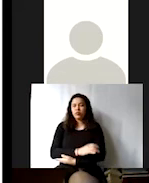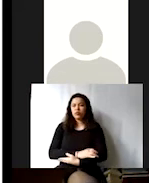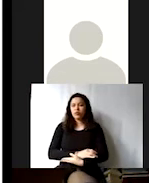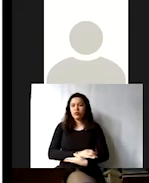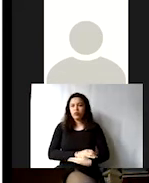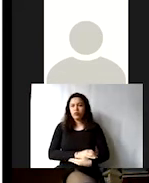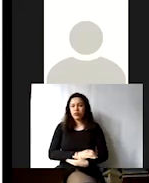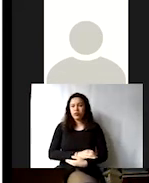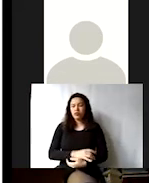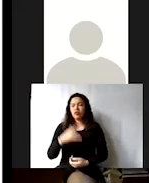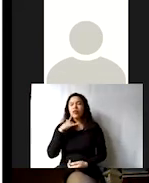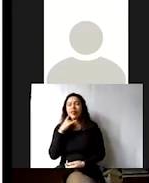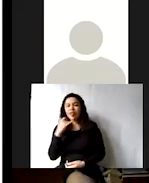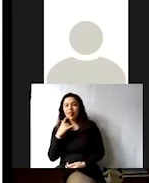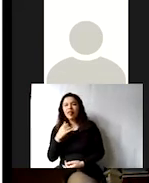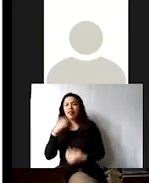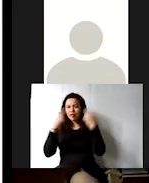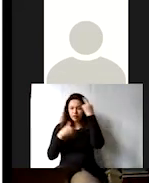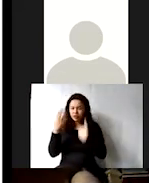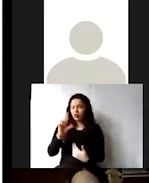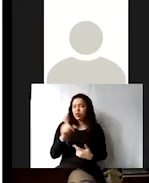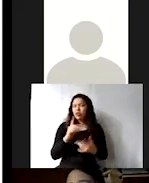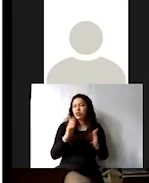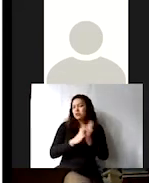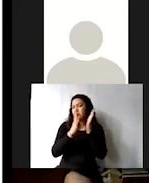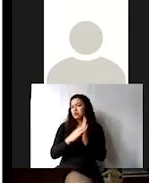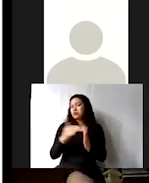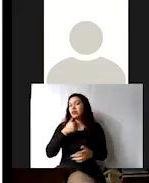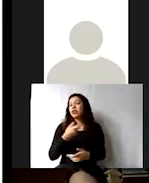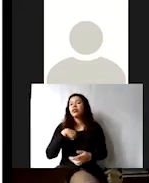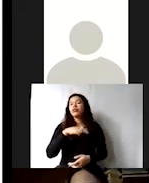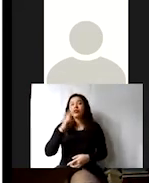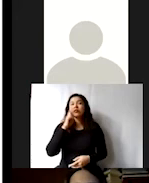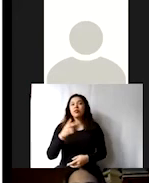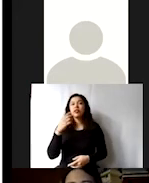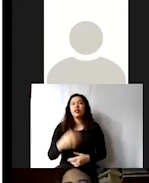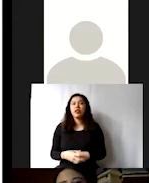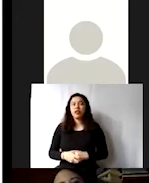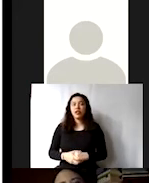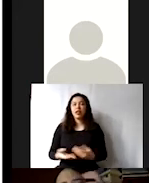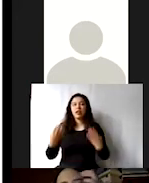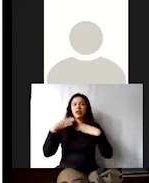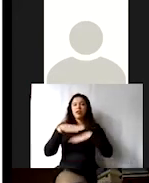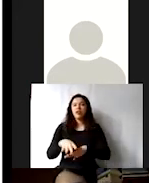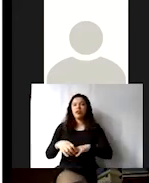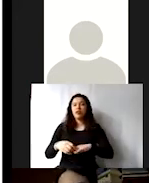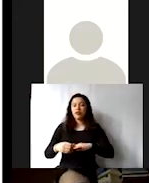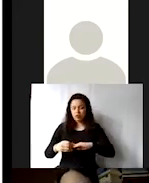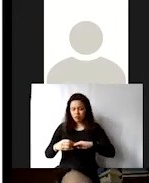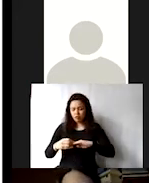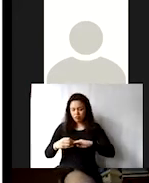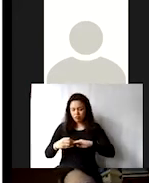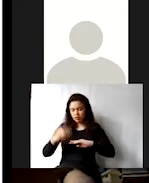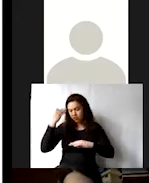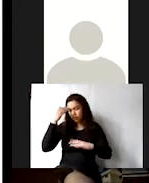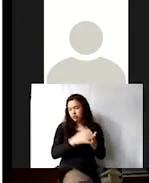tratando de ser parte del tema de revisión de los ODS, y que vamos a ir también viendo sobre la marcha, sobre todo en la